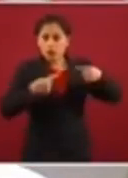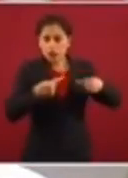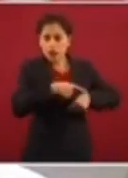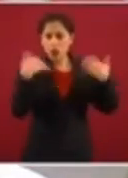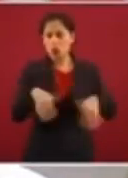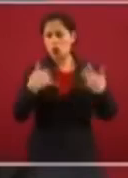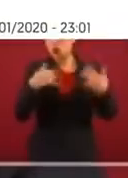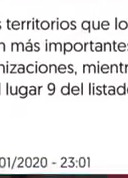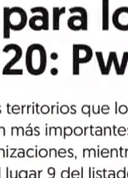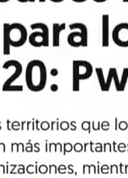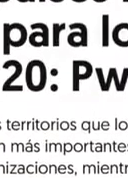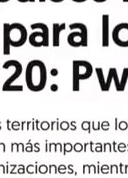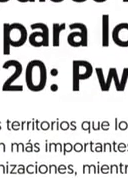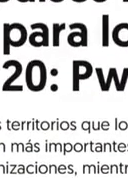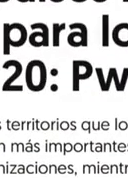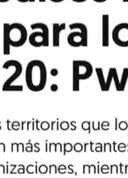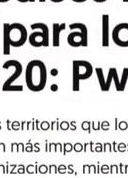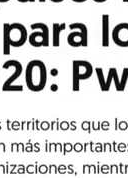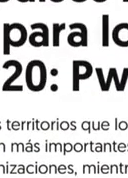culpa.